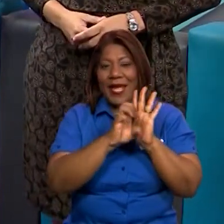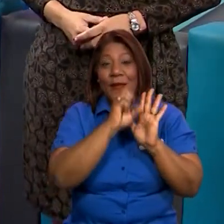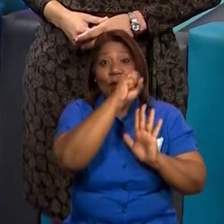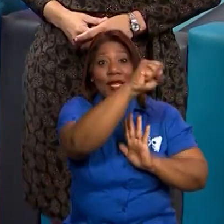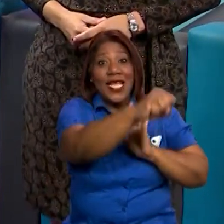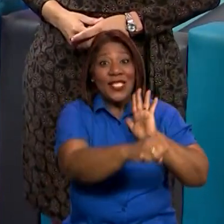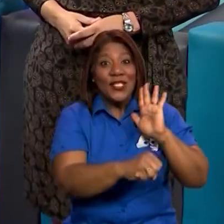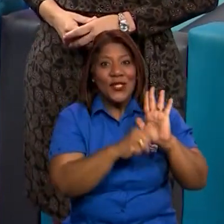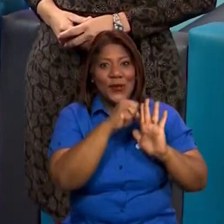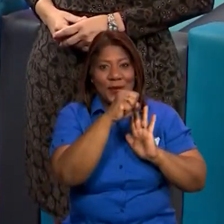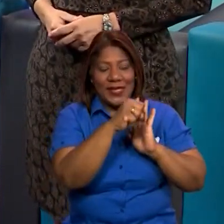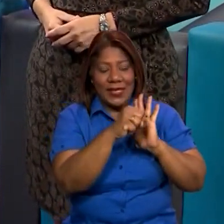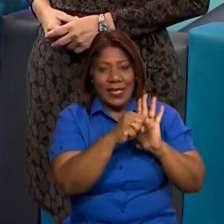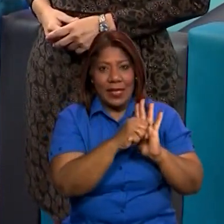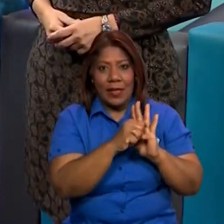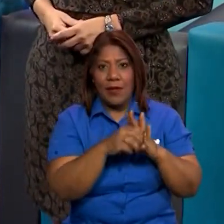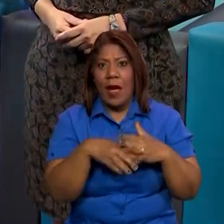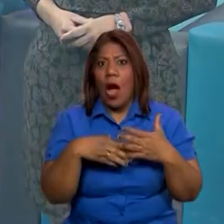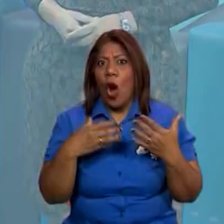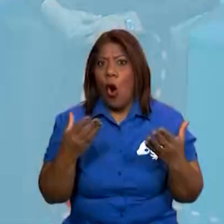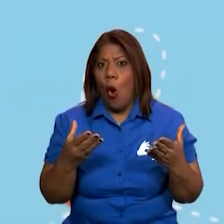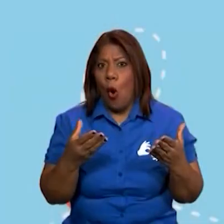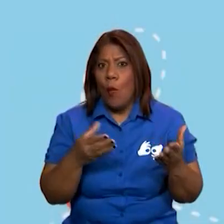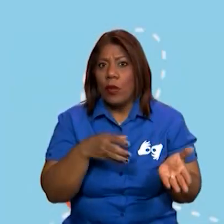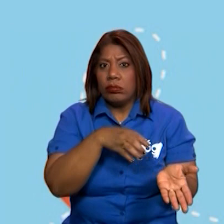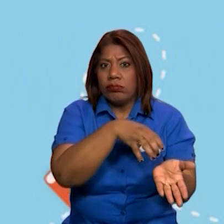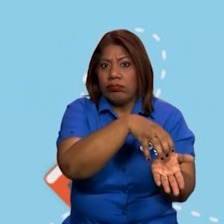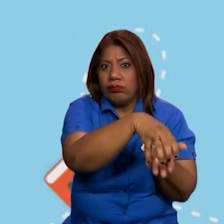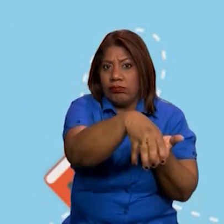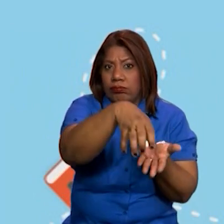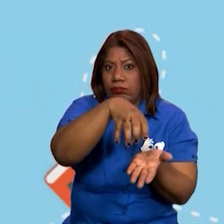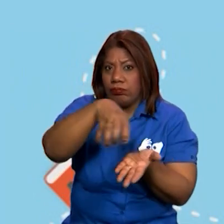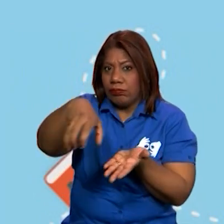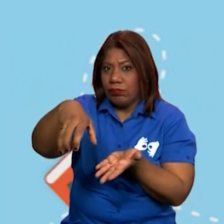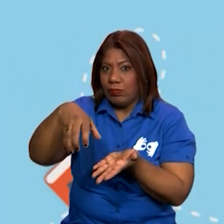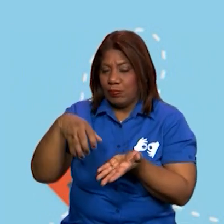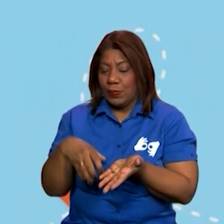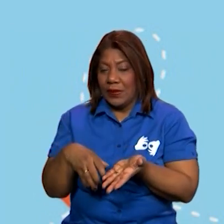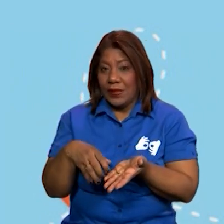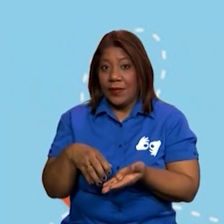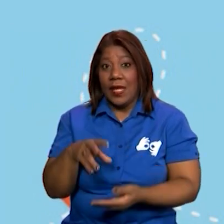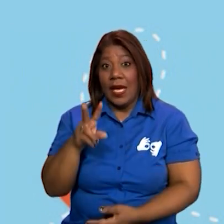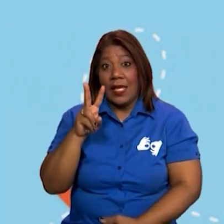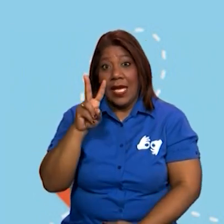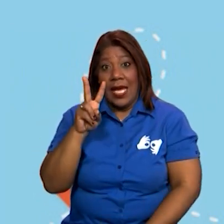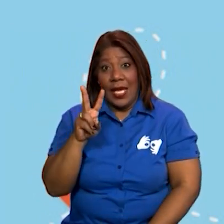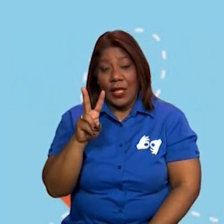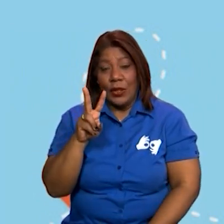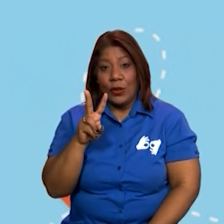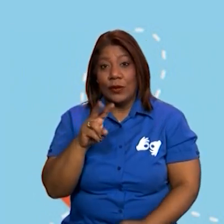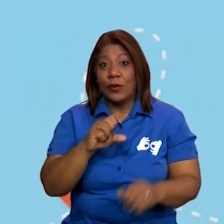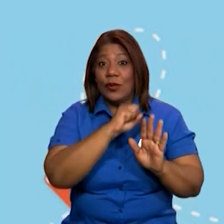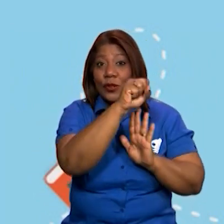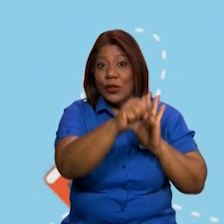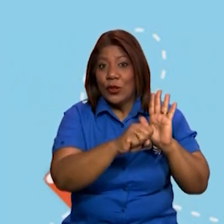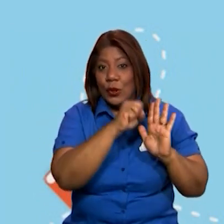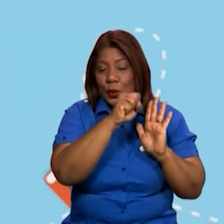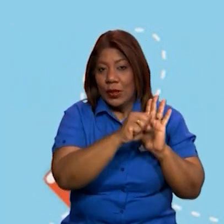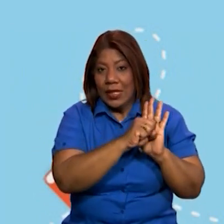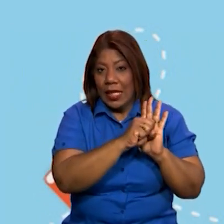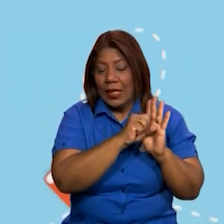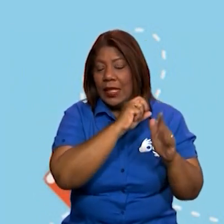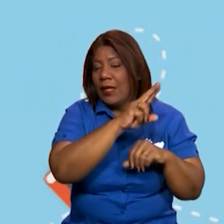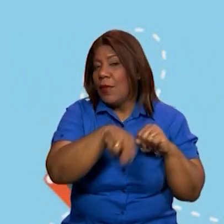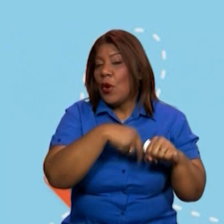Ahora vamos a ver cómo lo clasificamos. Lo podemos clasificar de dos maneras: sustantivo común y